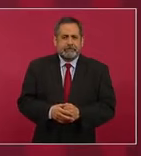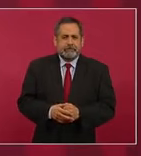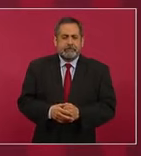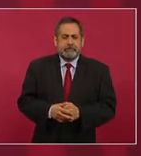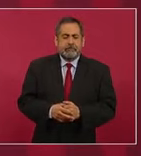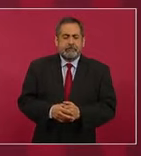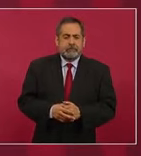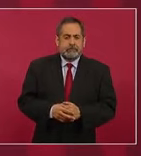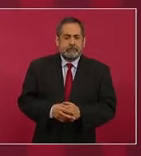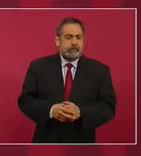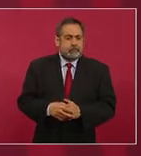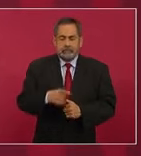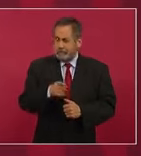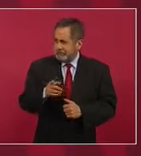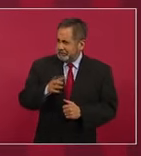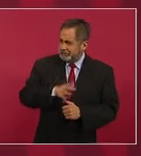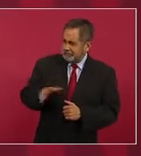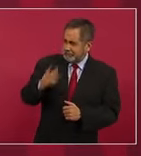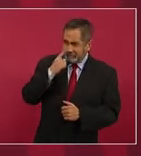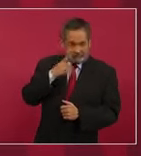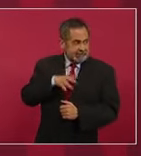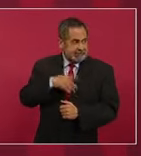sí, extraordinario, ¿sí?